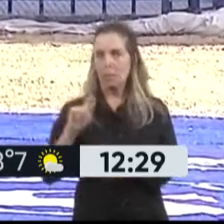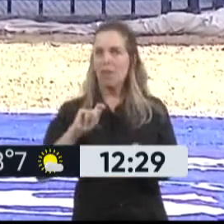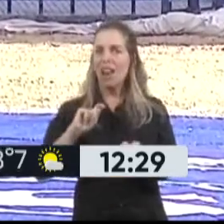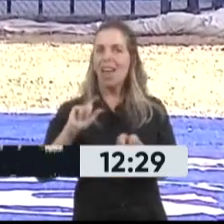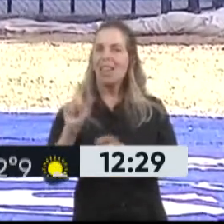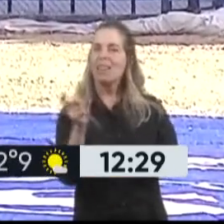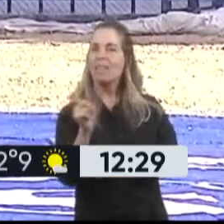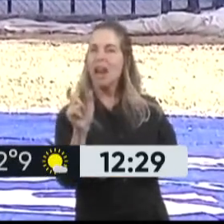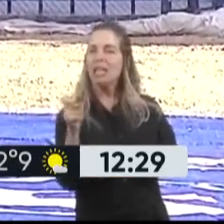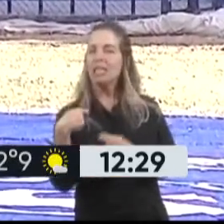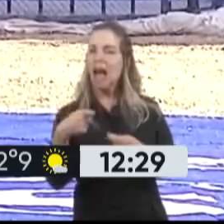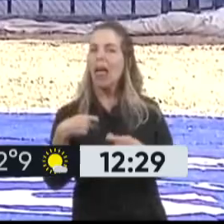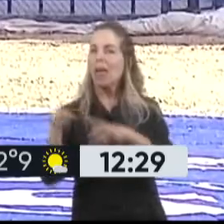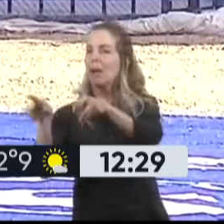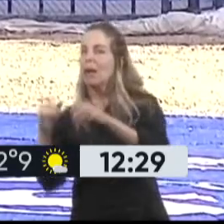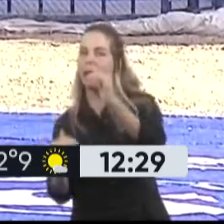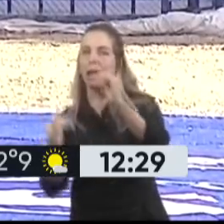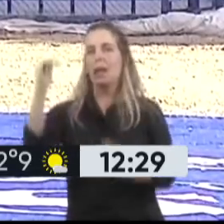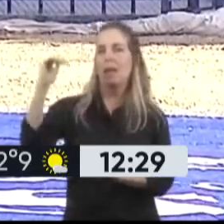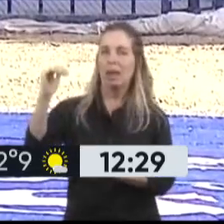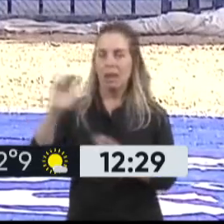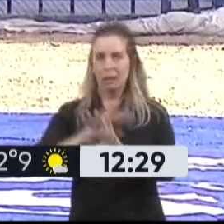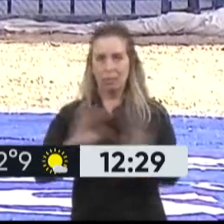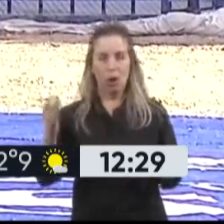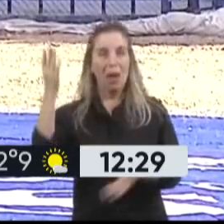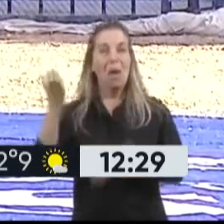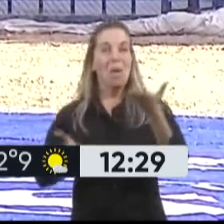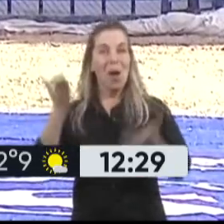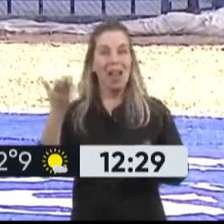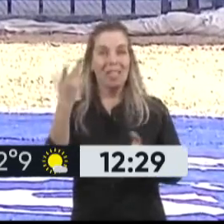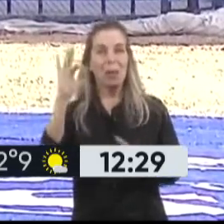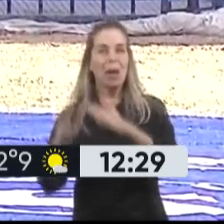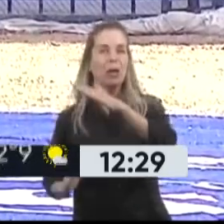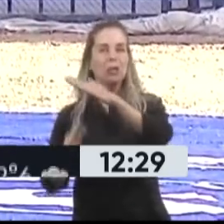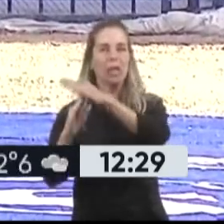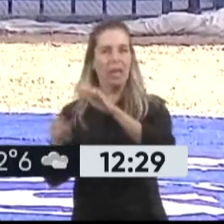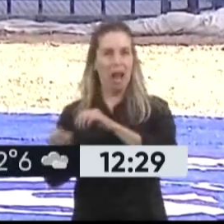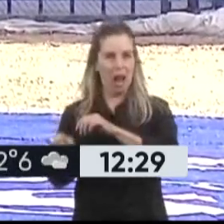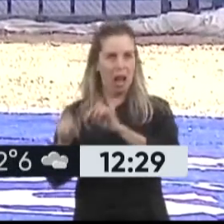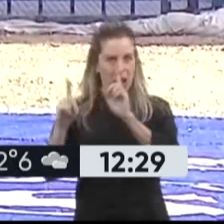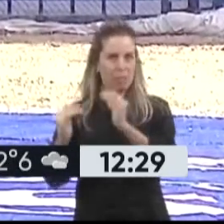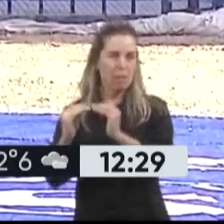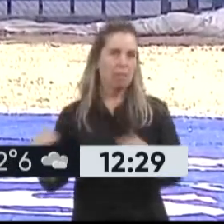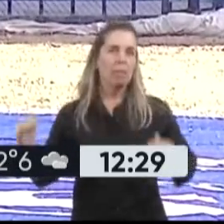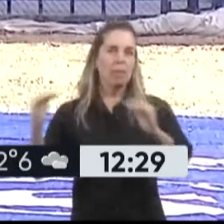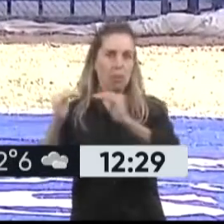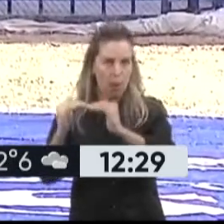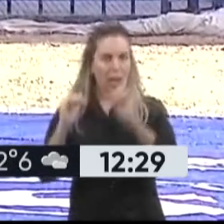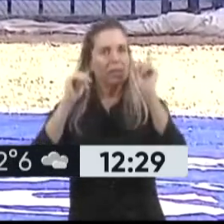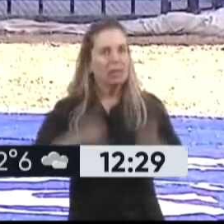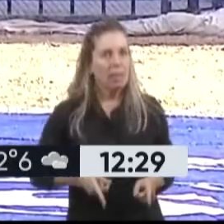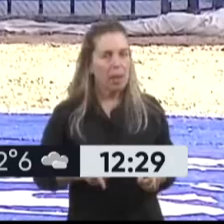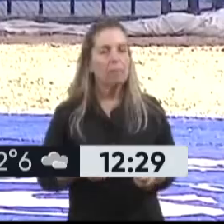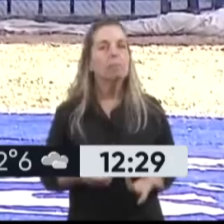fiscal, porque eliminamos todos los pasivos remunerados del balance del Banco Central. No solo eso, terminamos